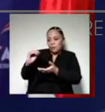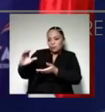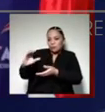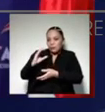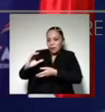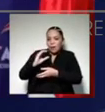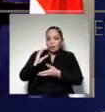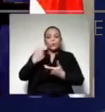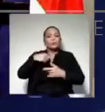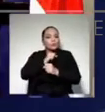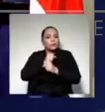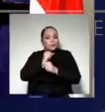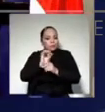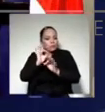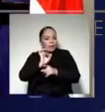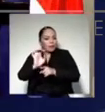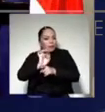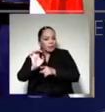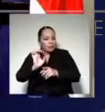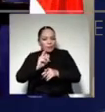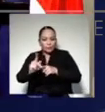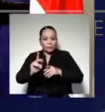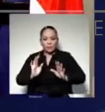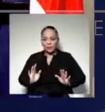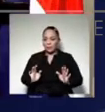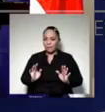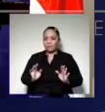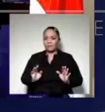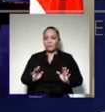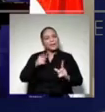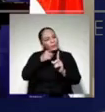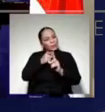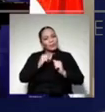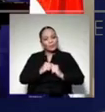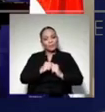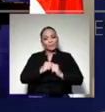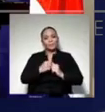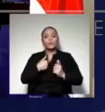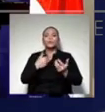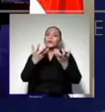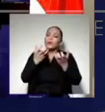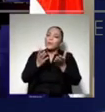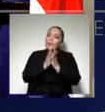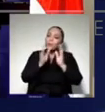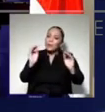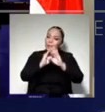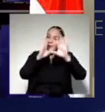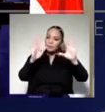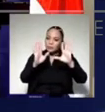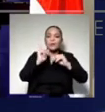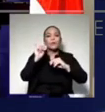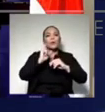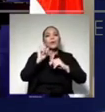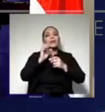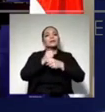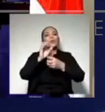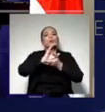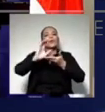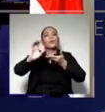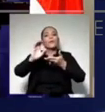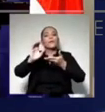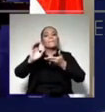hacíamos el trabajo con ética. No sé. Y es a donde quiero llegar. Quiero pedirle una aclaración, igual que lo hizo el Colegio de